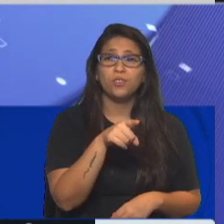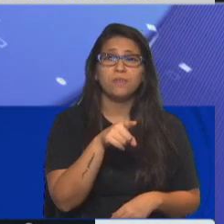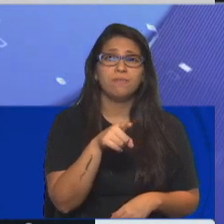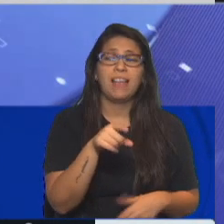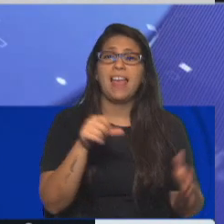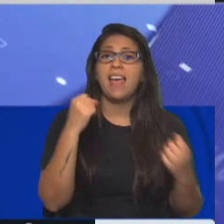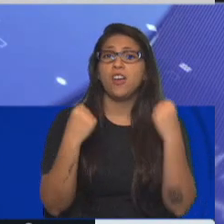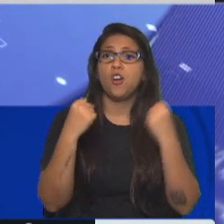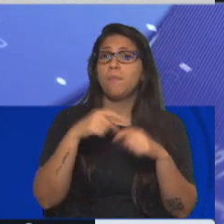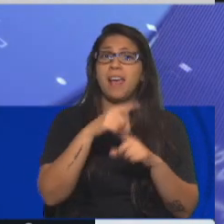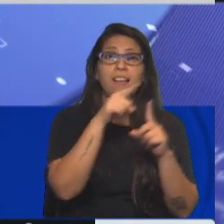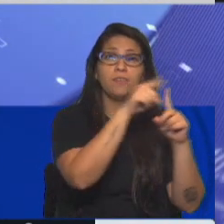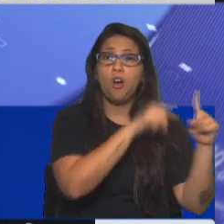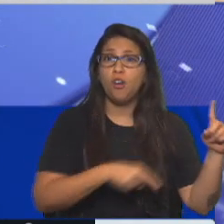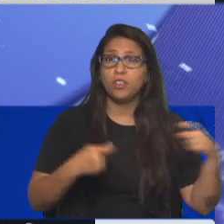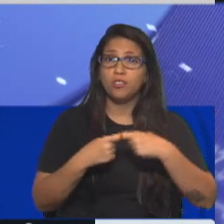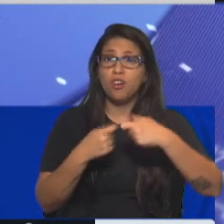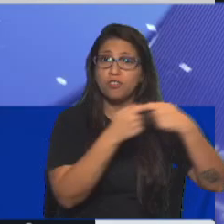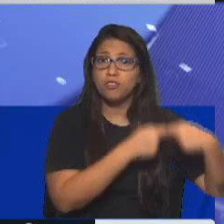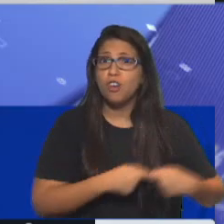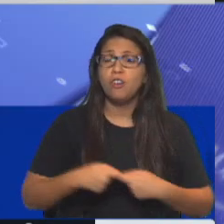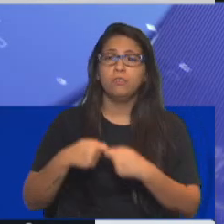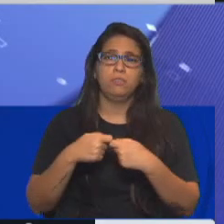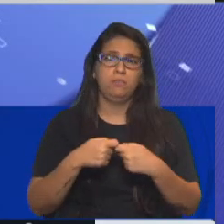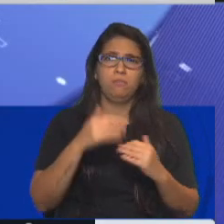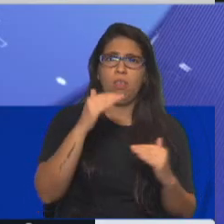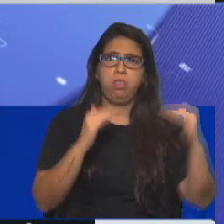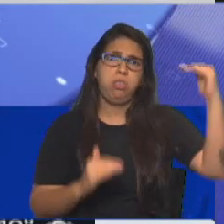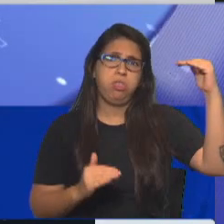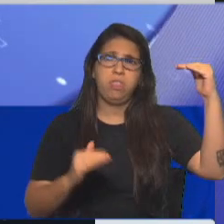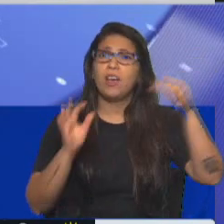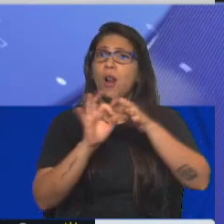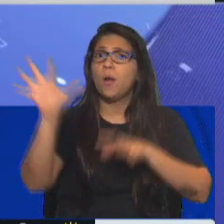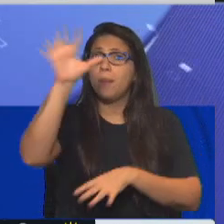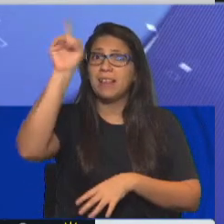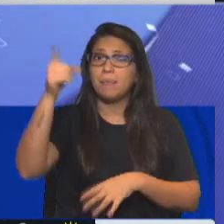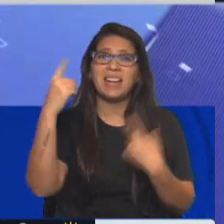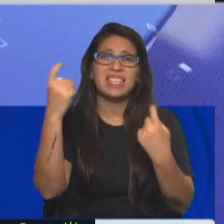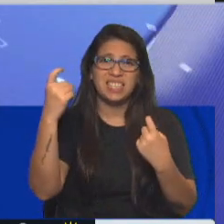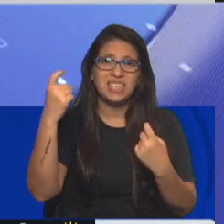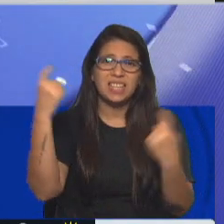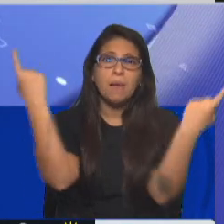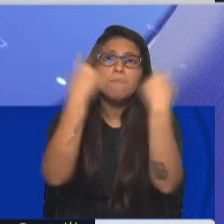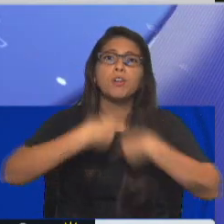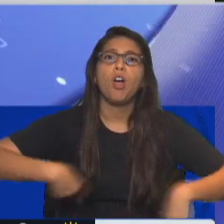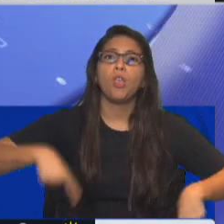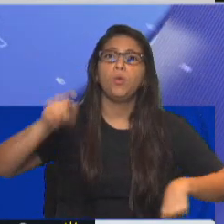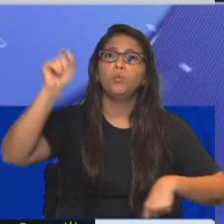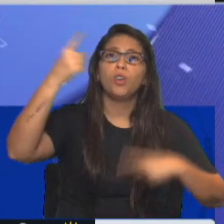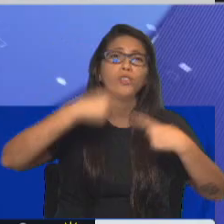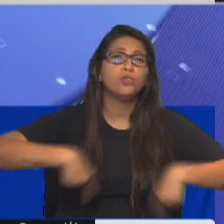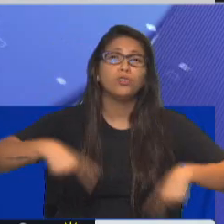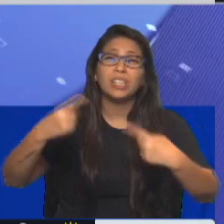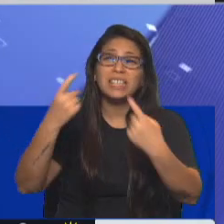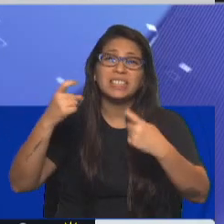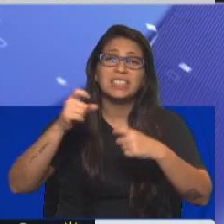todas las economías que mencionaste y también tiene déficit con la Unión Europea altísimo. Entonces, claramente tiene una fuerte